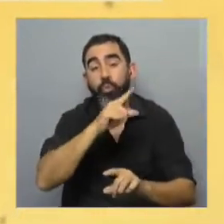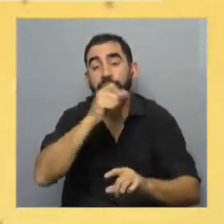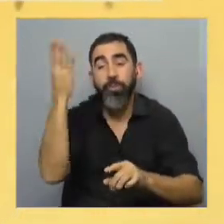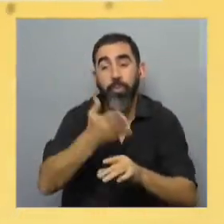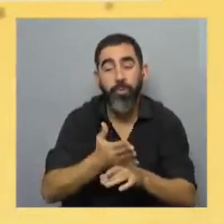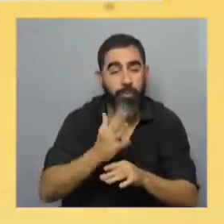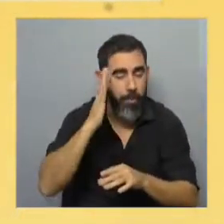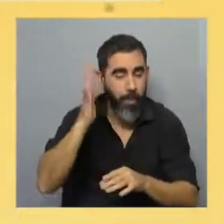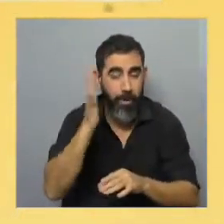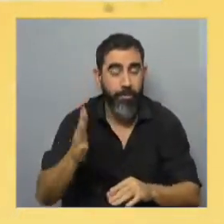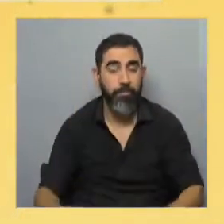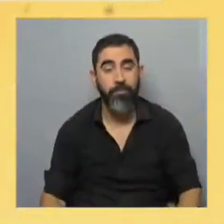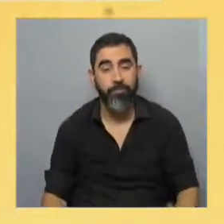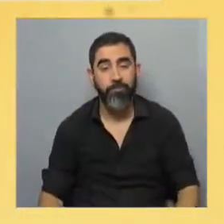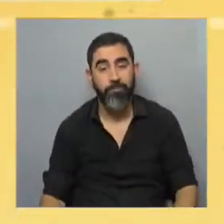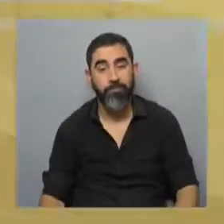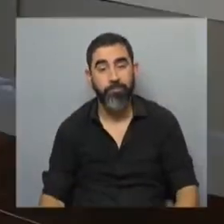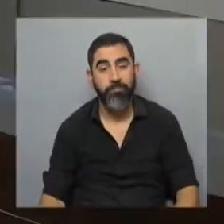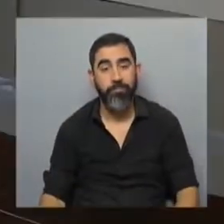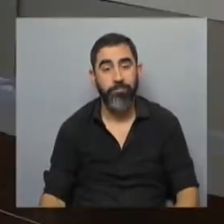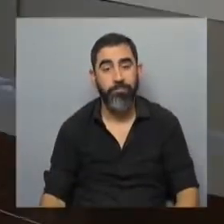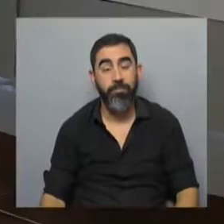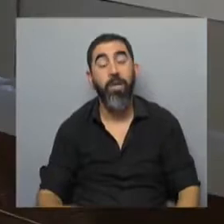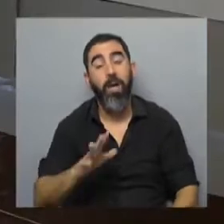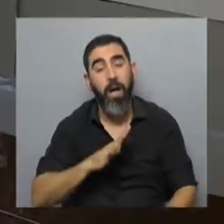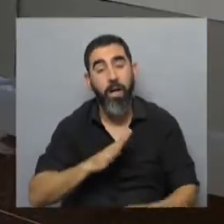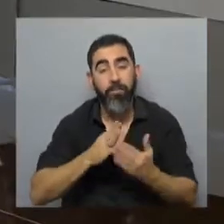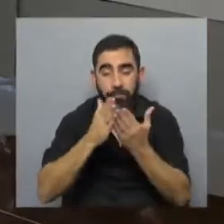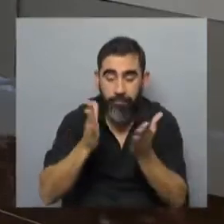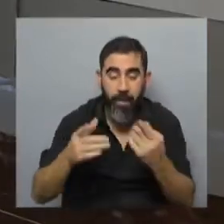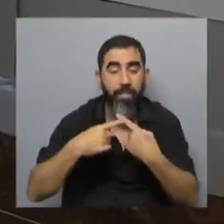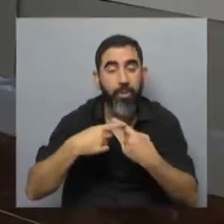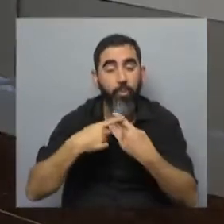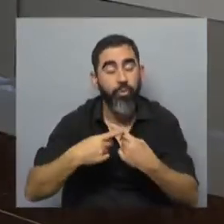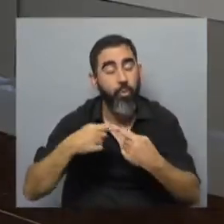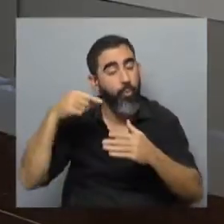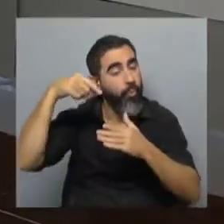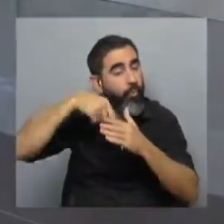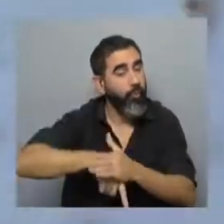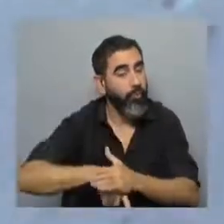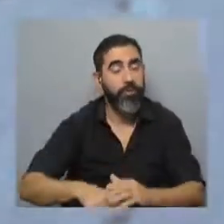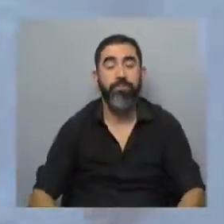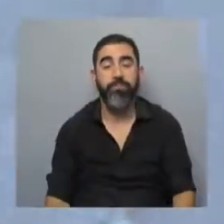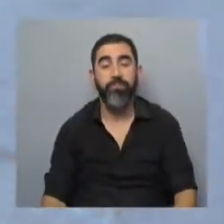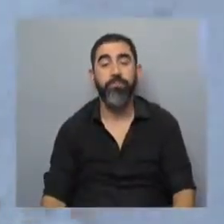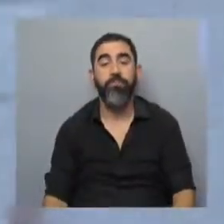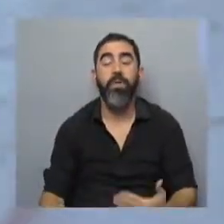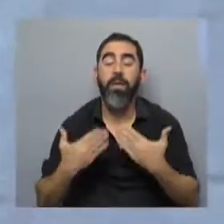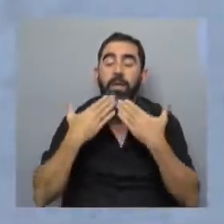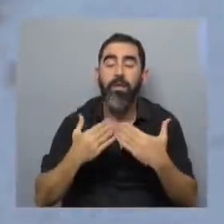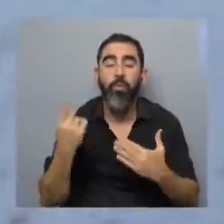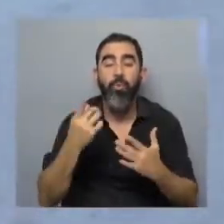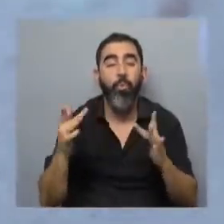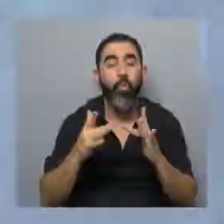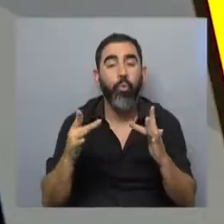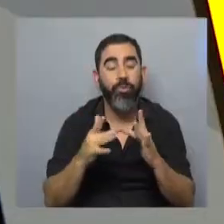piensa que puede ser. Me quedo con lo que dijiste recién, hay que abrir una discusión generosa y profunda. Exacto. Guillermo Goyenola, muchas gracias